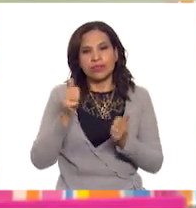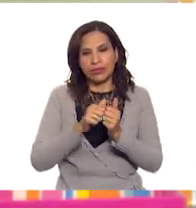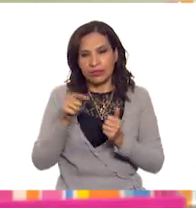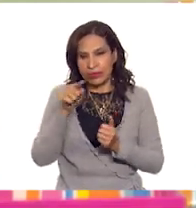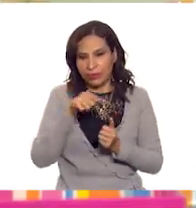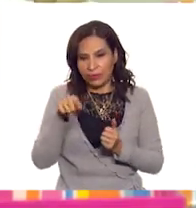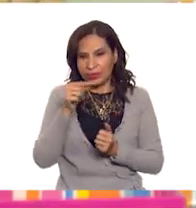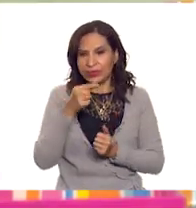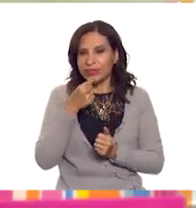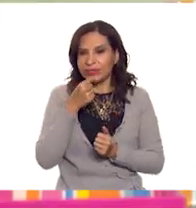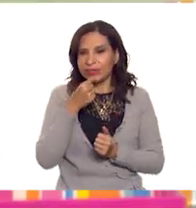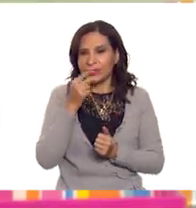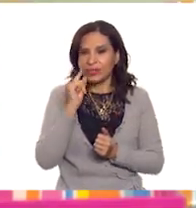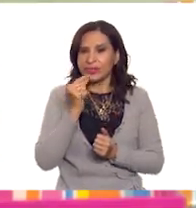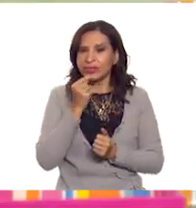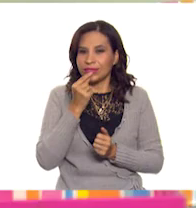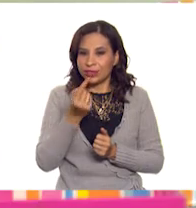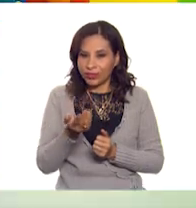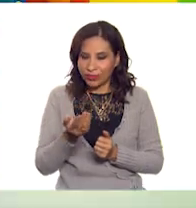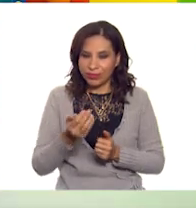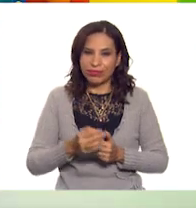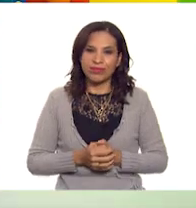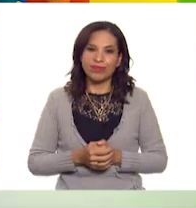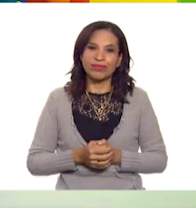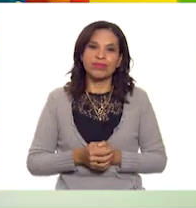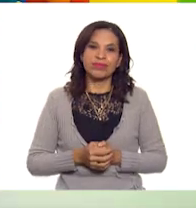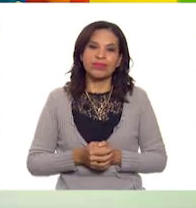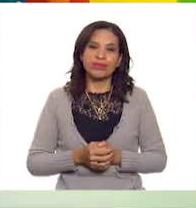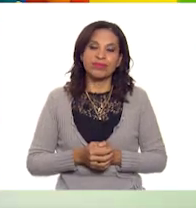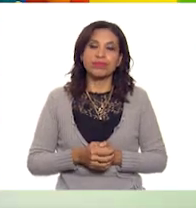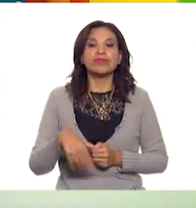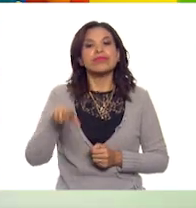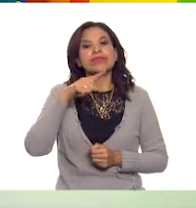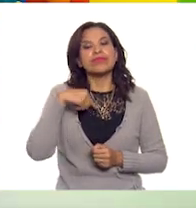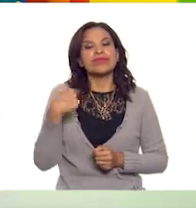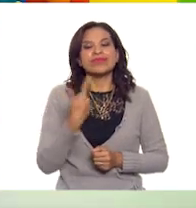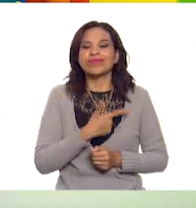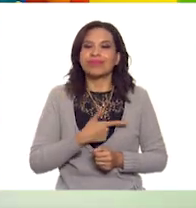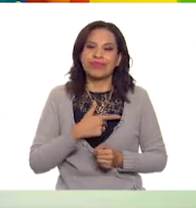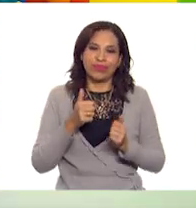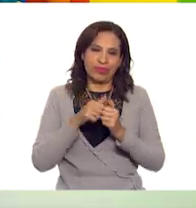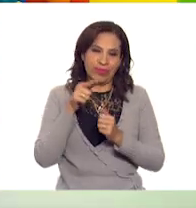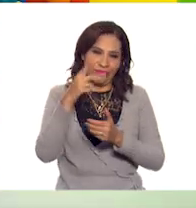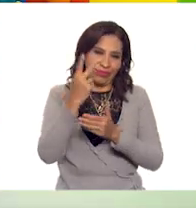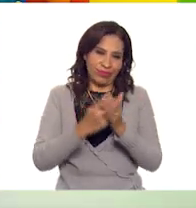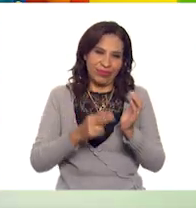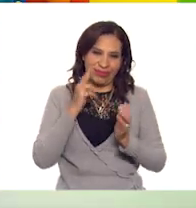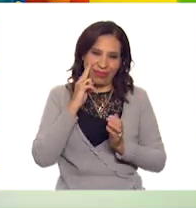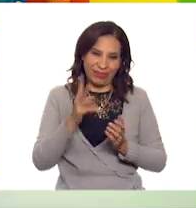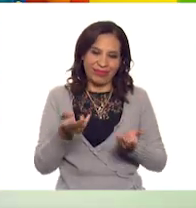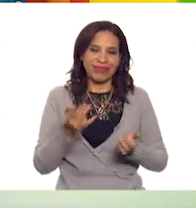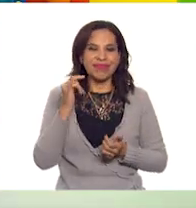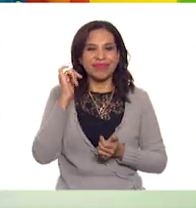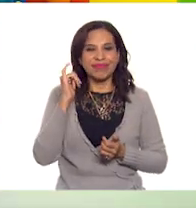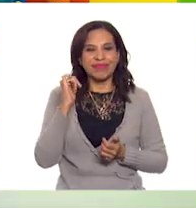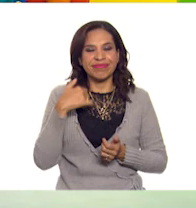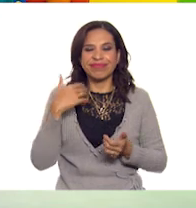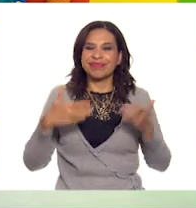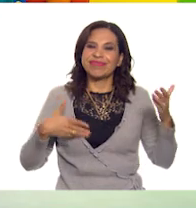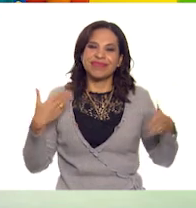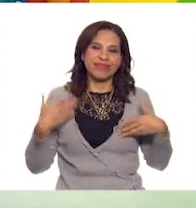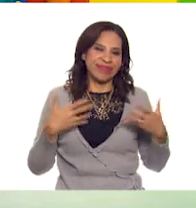ustedes y con las niñas y los niños. ¡Ay! A nosotros nos encantó tenerte en los programas, Rosita. ¡Sí! ¡Me